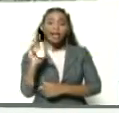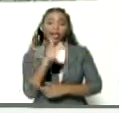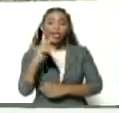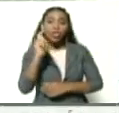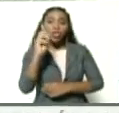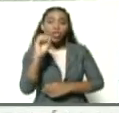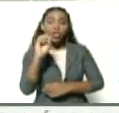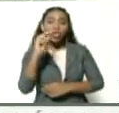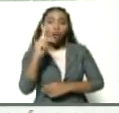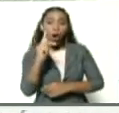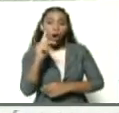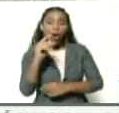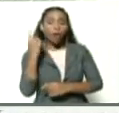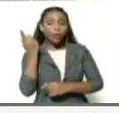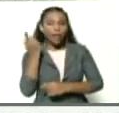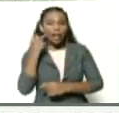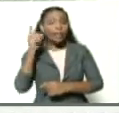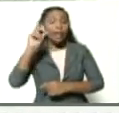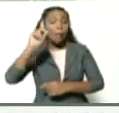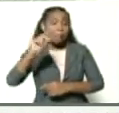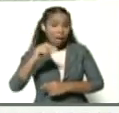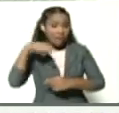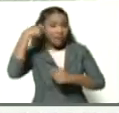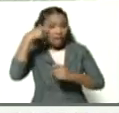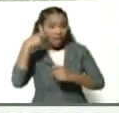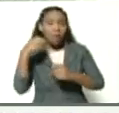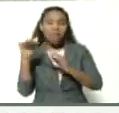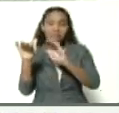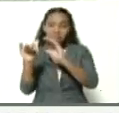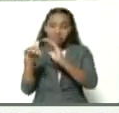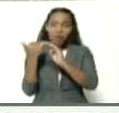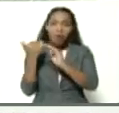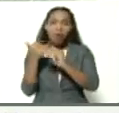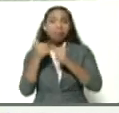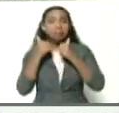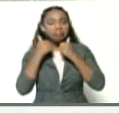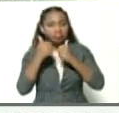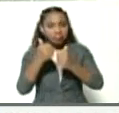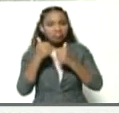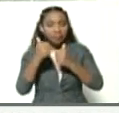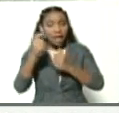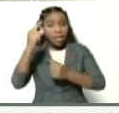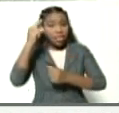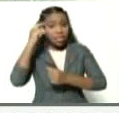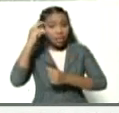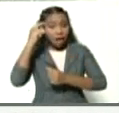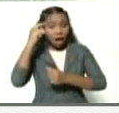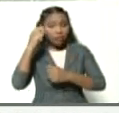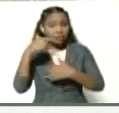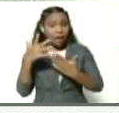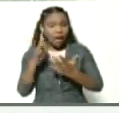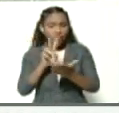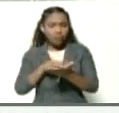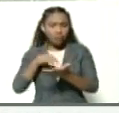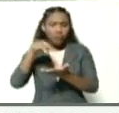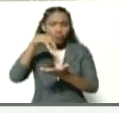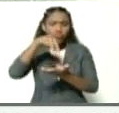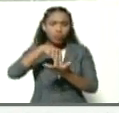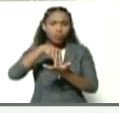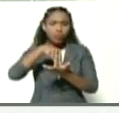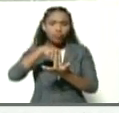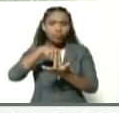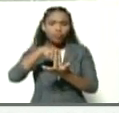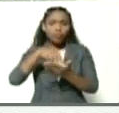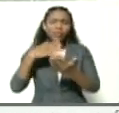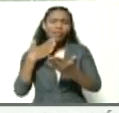TikTok también, con un mensaje bien bonito del día de resurrección.